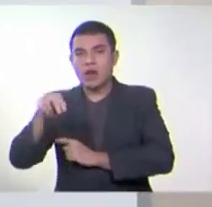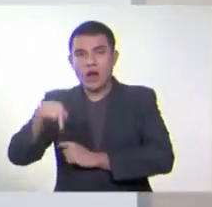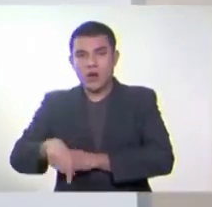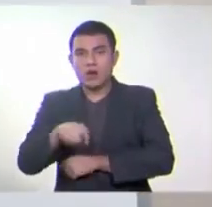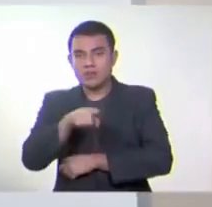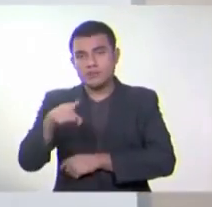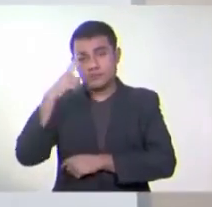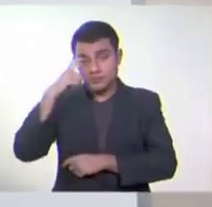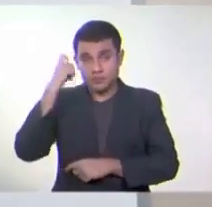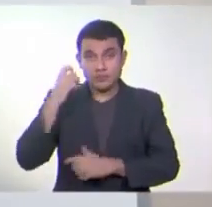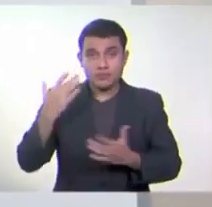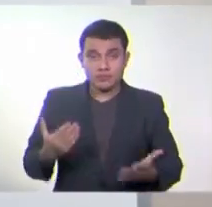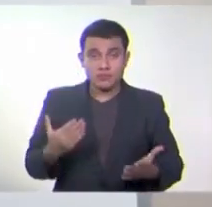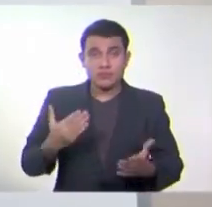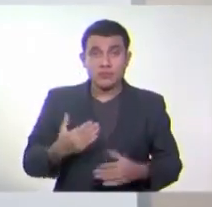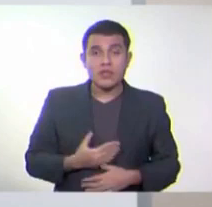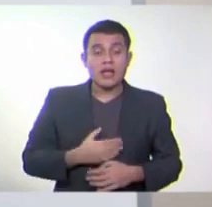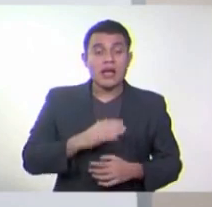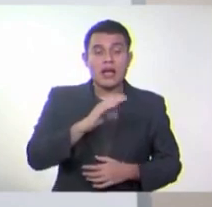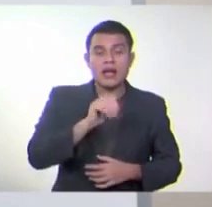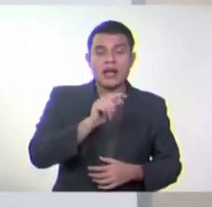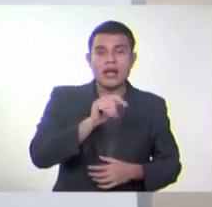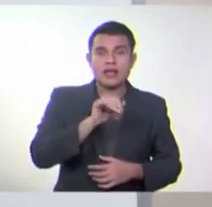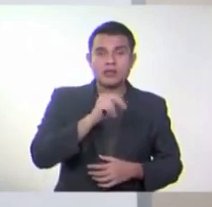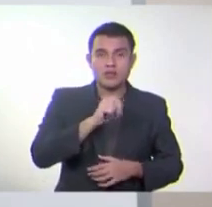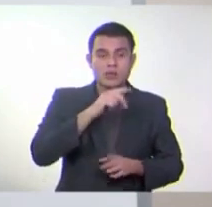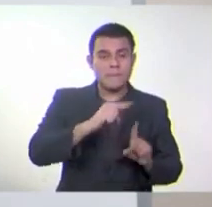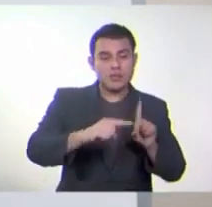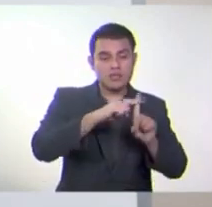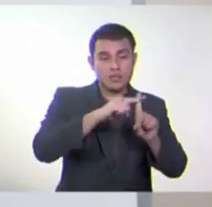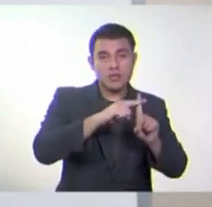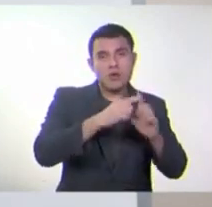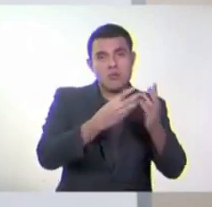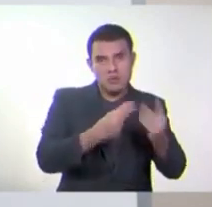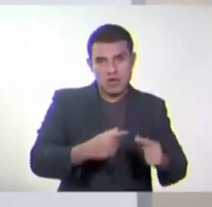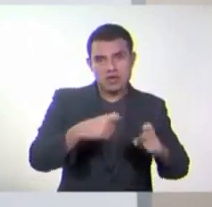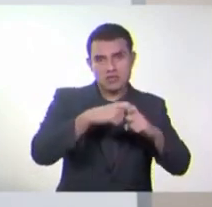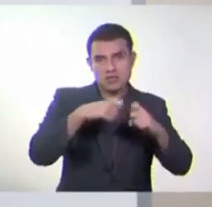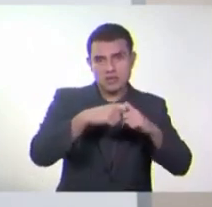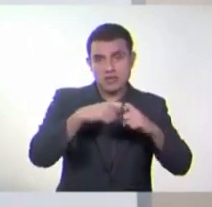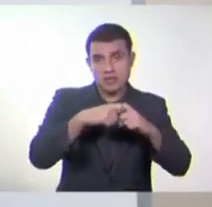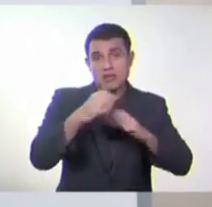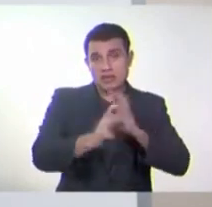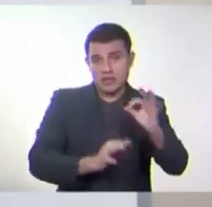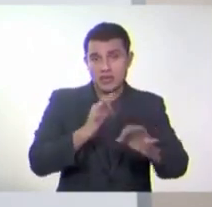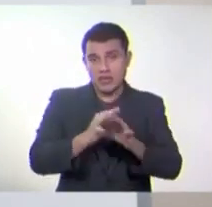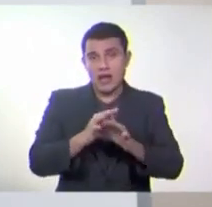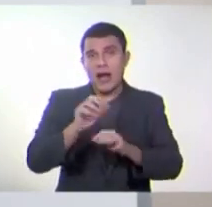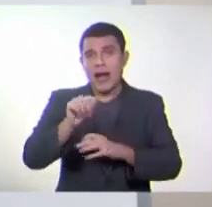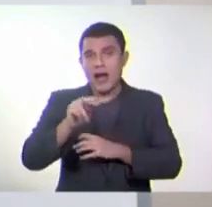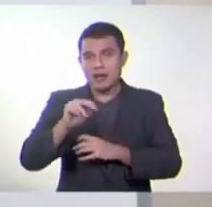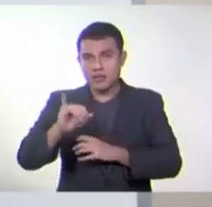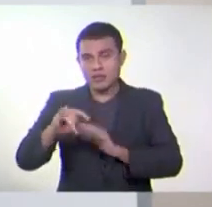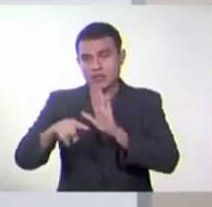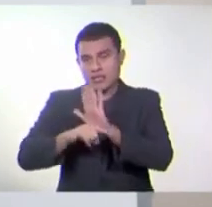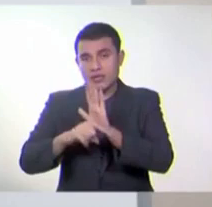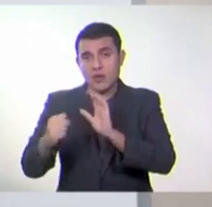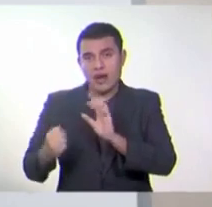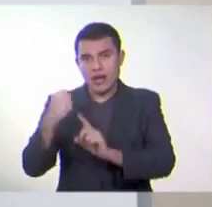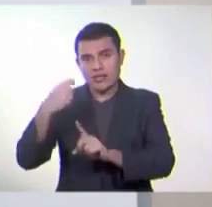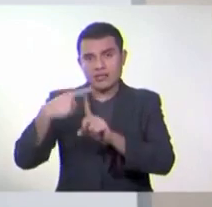recuerden, catión positivo pierde, anión negativo gana. Es como lo